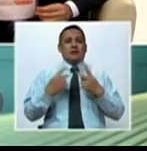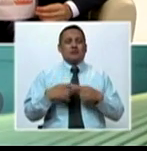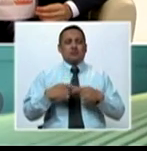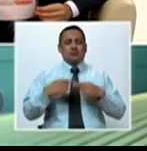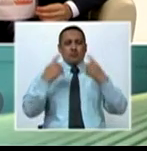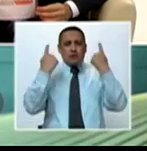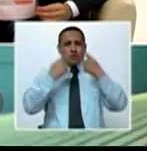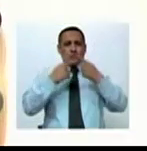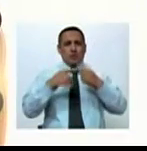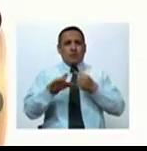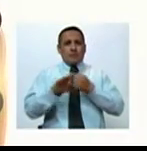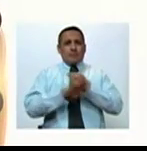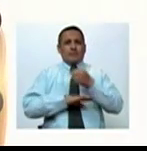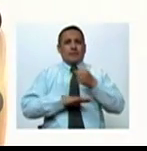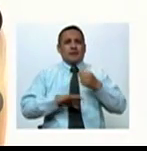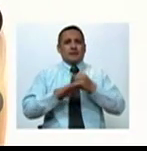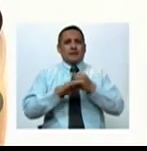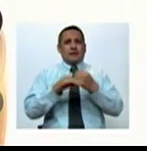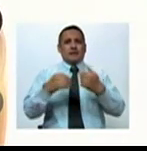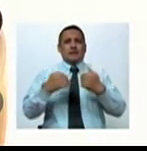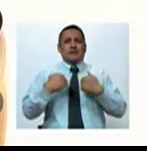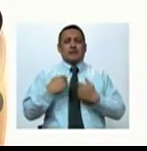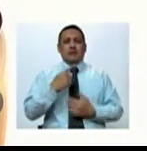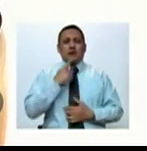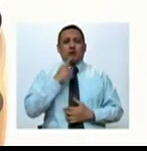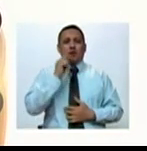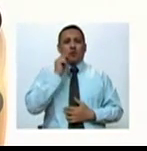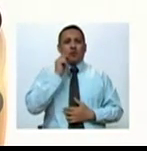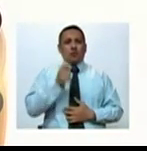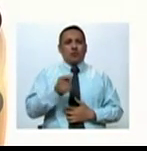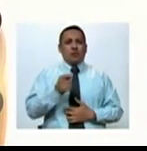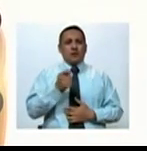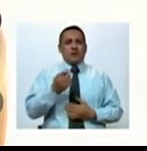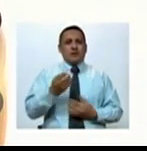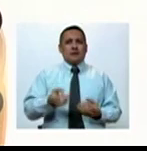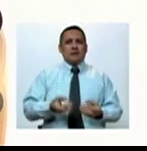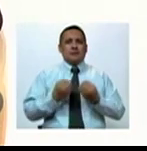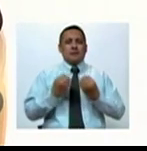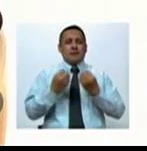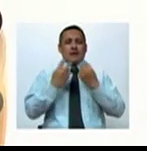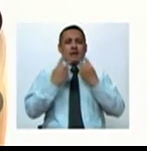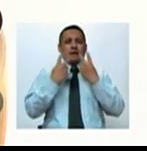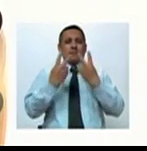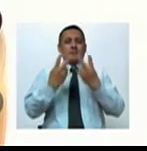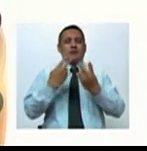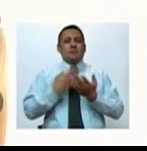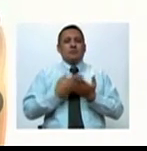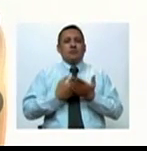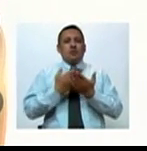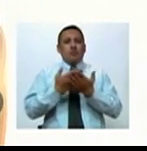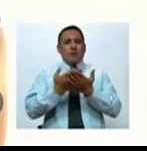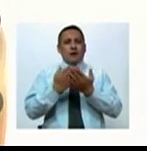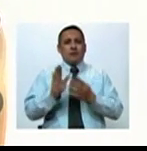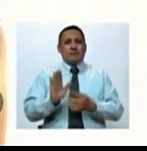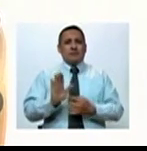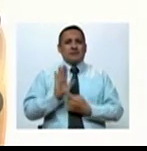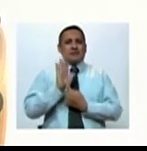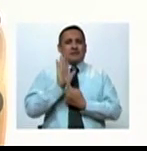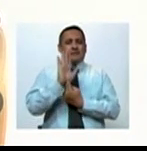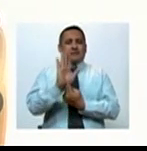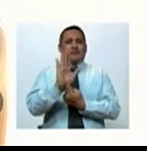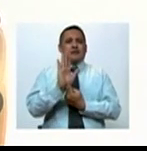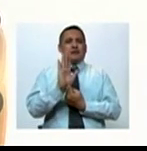jueces a efectos de determinar todo lo que llamaríamos las